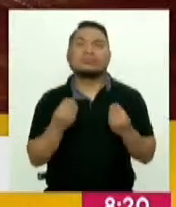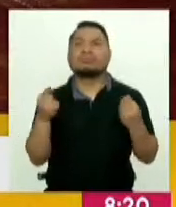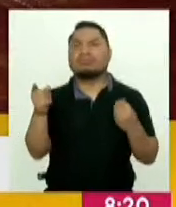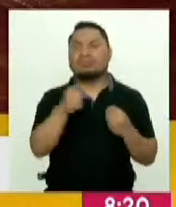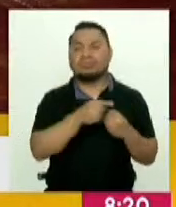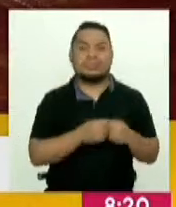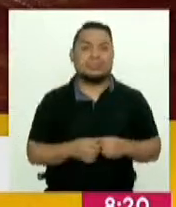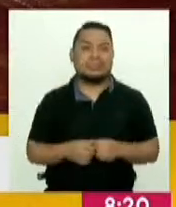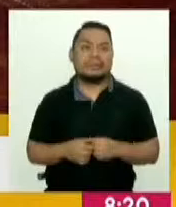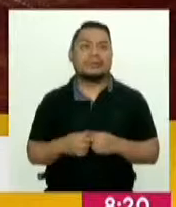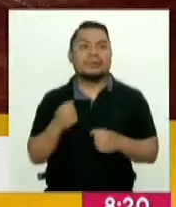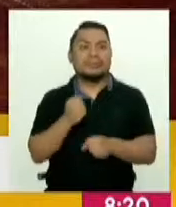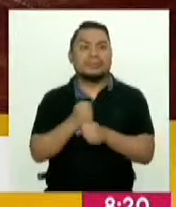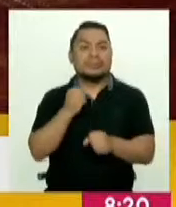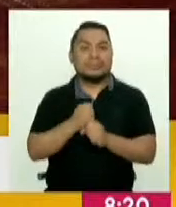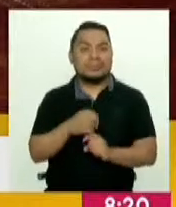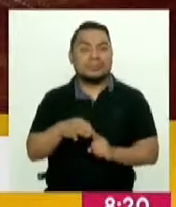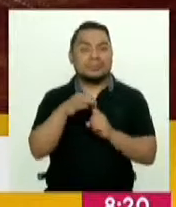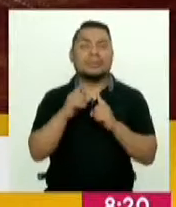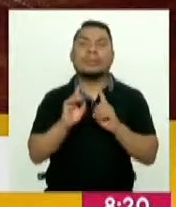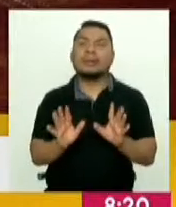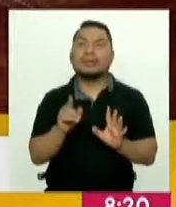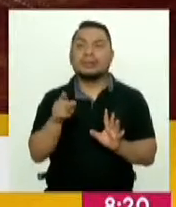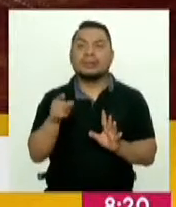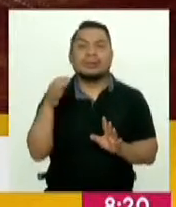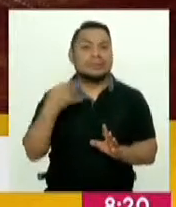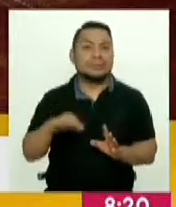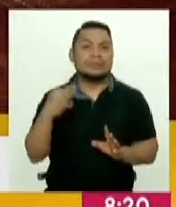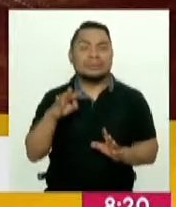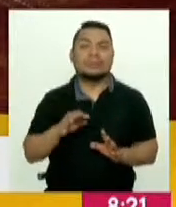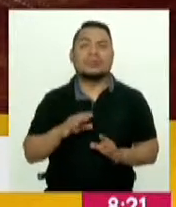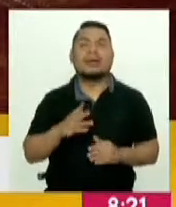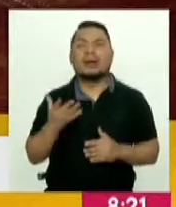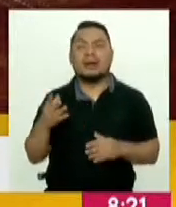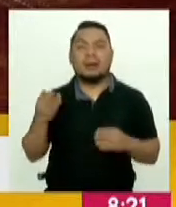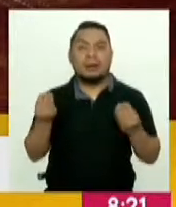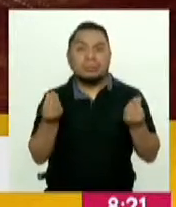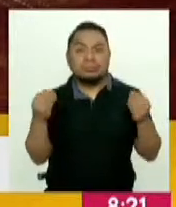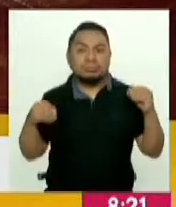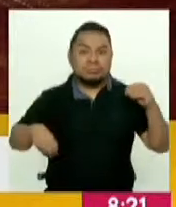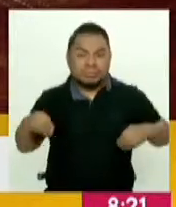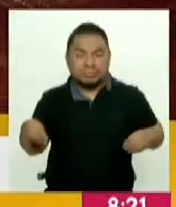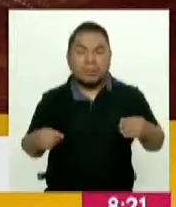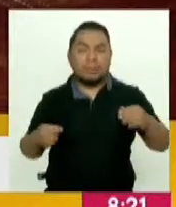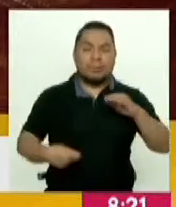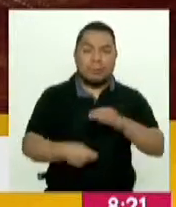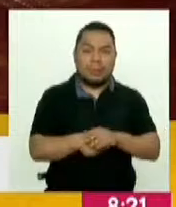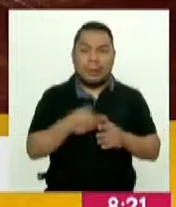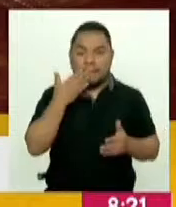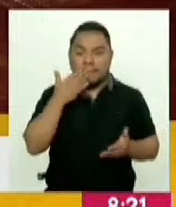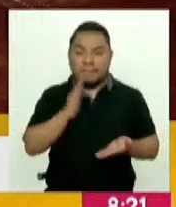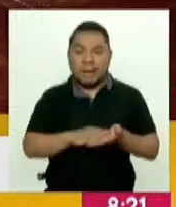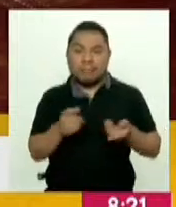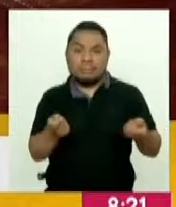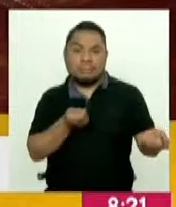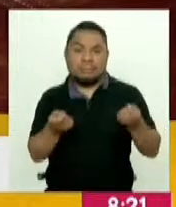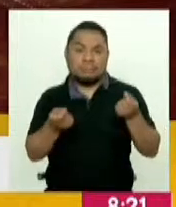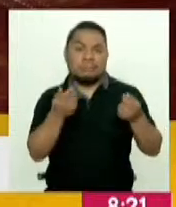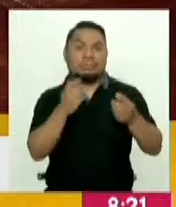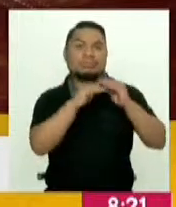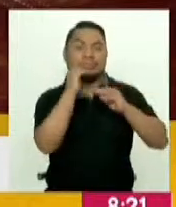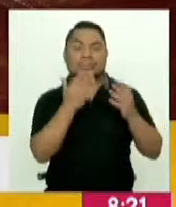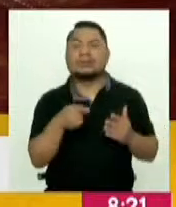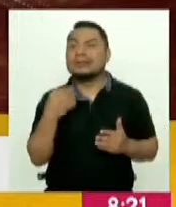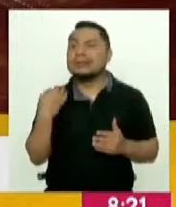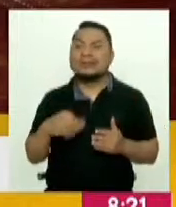tiene, ¿no? Y porque el trabajo es muy específico, pero siempre la corrupción o el mal manejo de la cosa pública termina siendo el gran